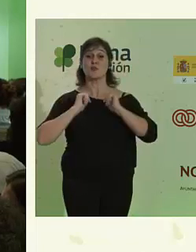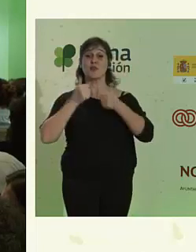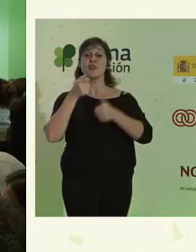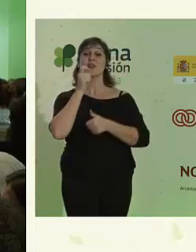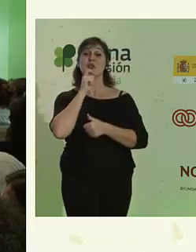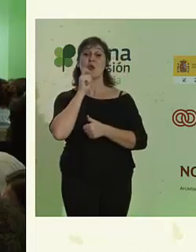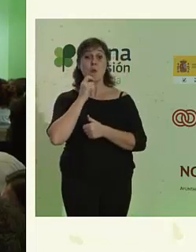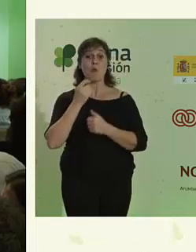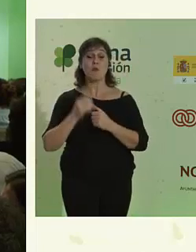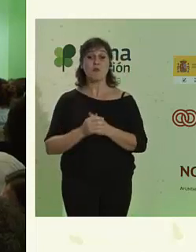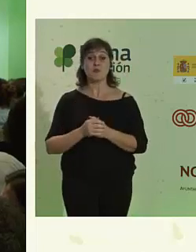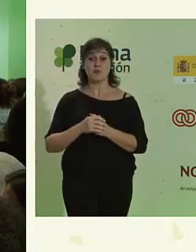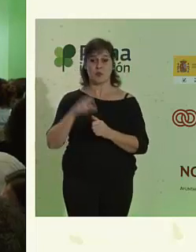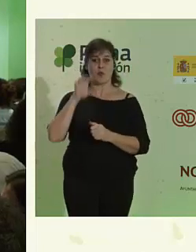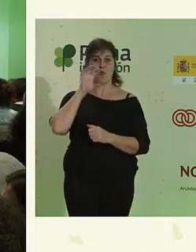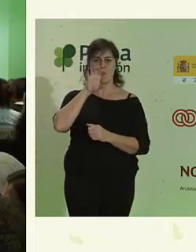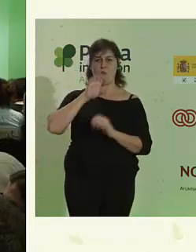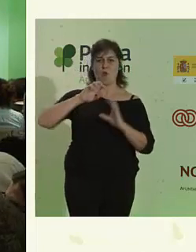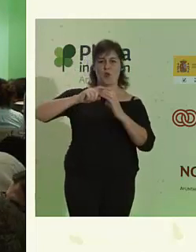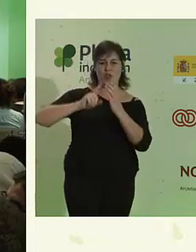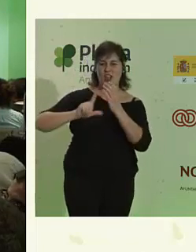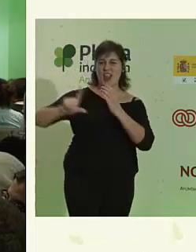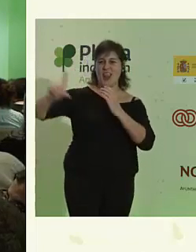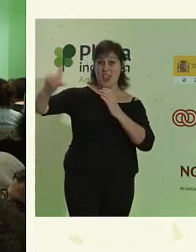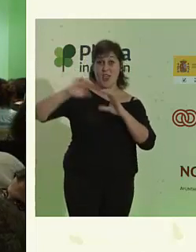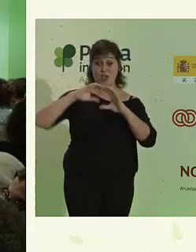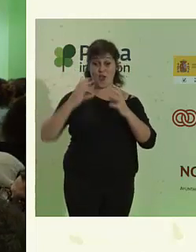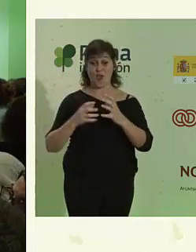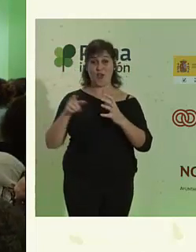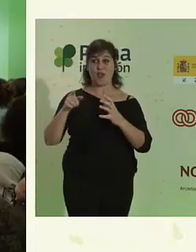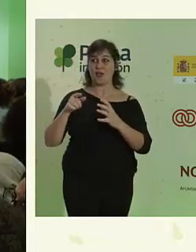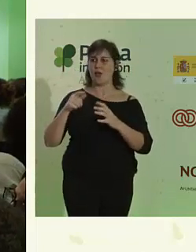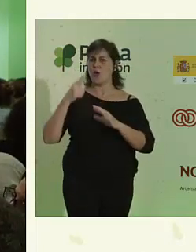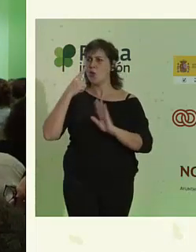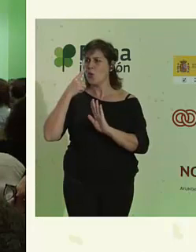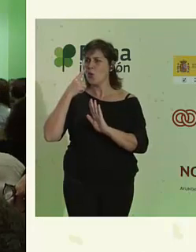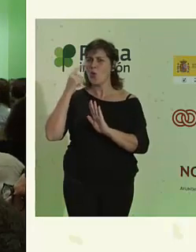otra punta del mundo? Atención ahora mismo porque me están diciendo...